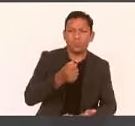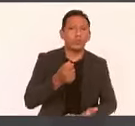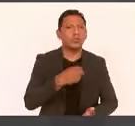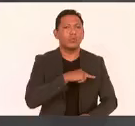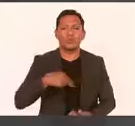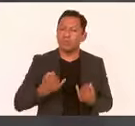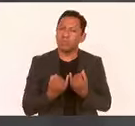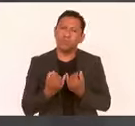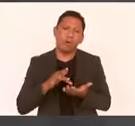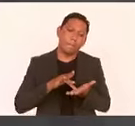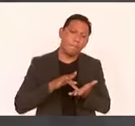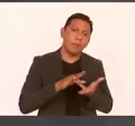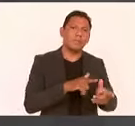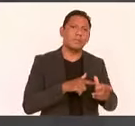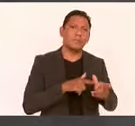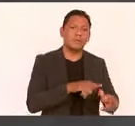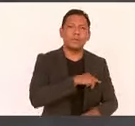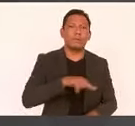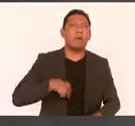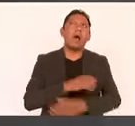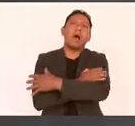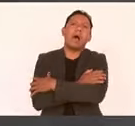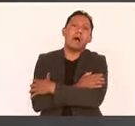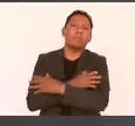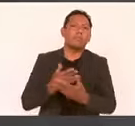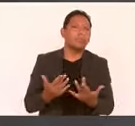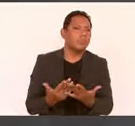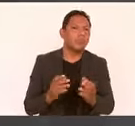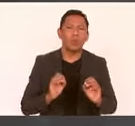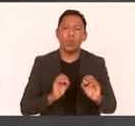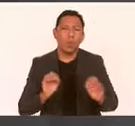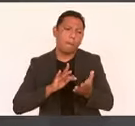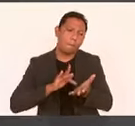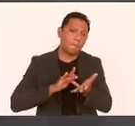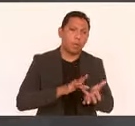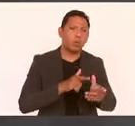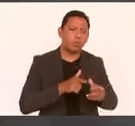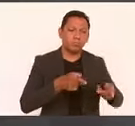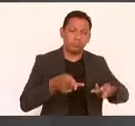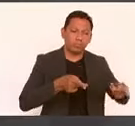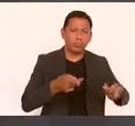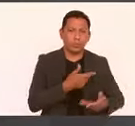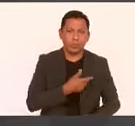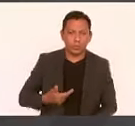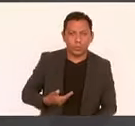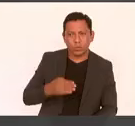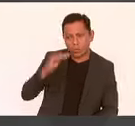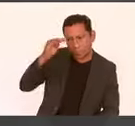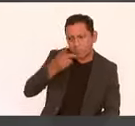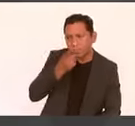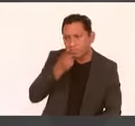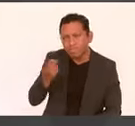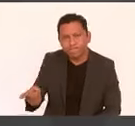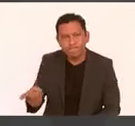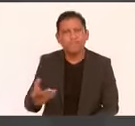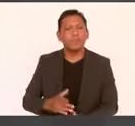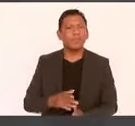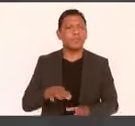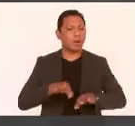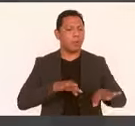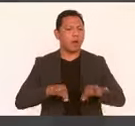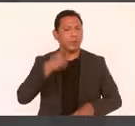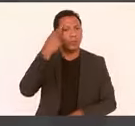de arena, no nos quedamos con los brazos cruzados ni bajamos la guardia, señor presidente. Estamos trabajando